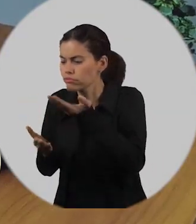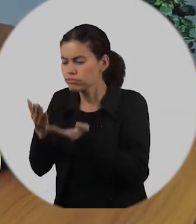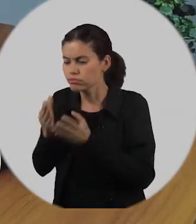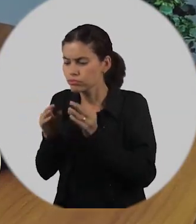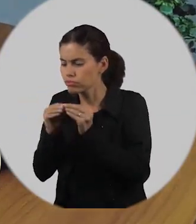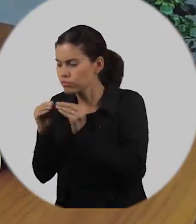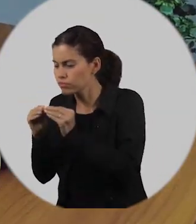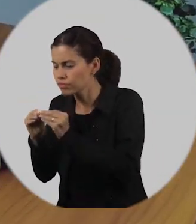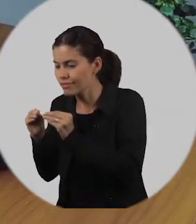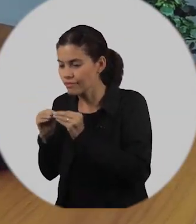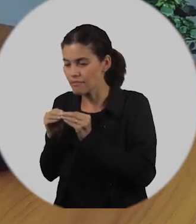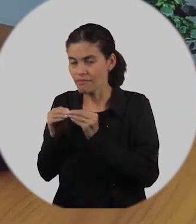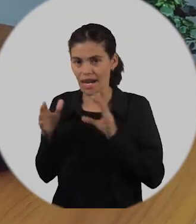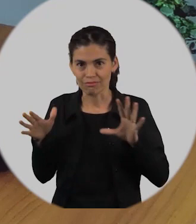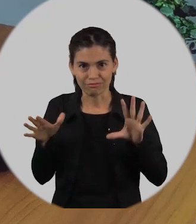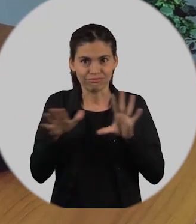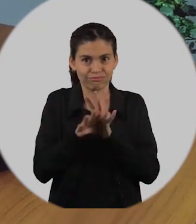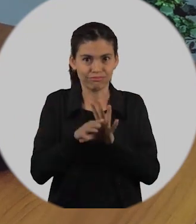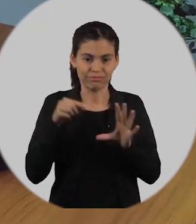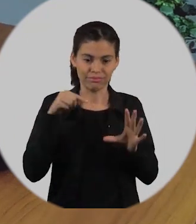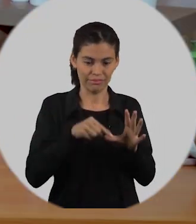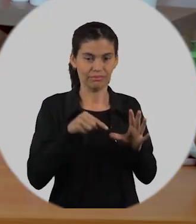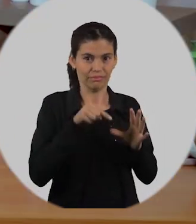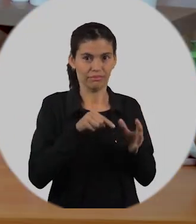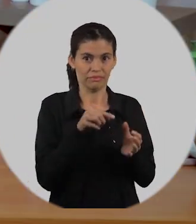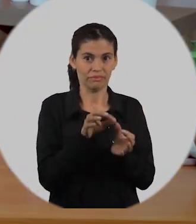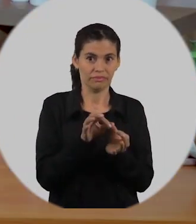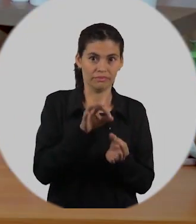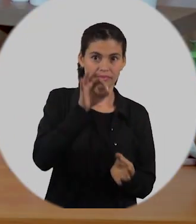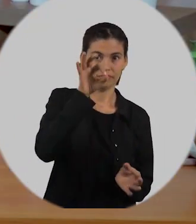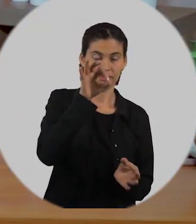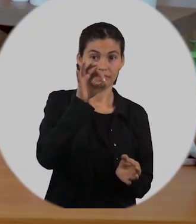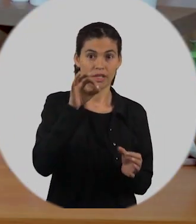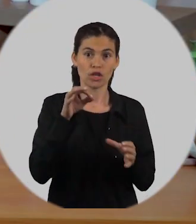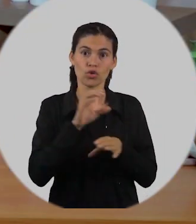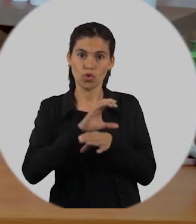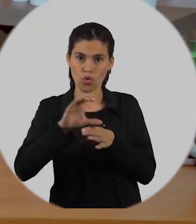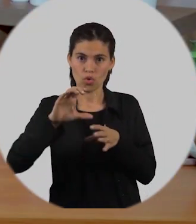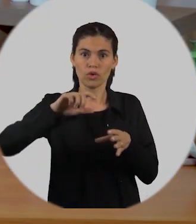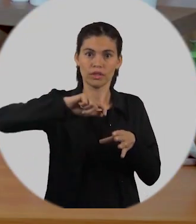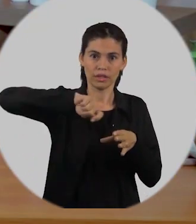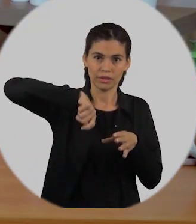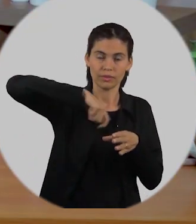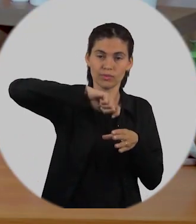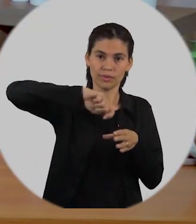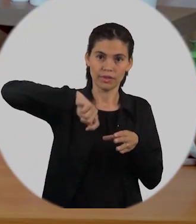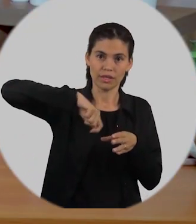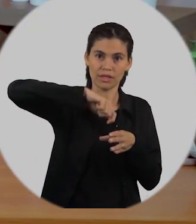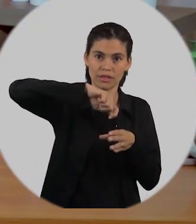con peso exacto para ir elaborando. Nos vamos agitando,